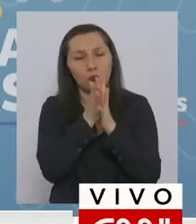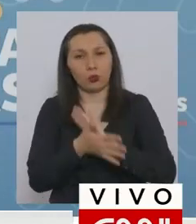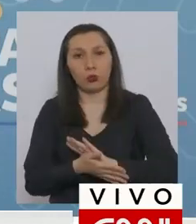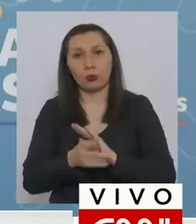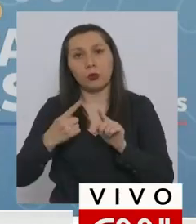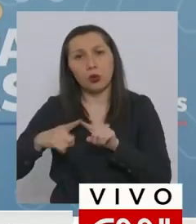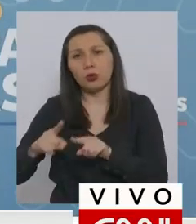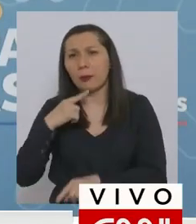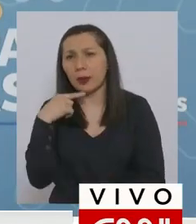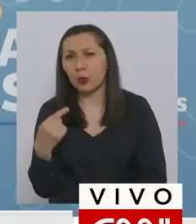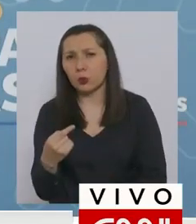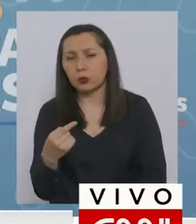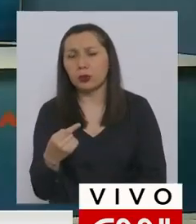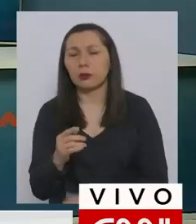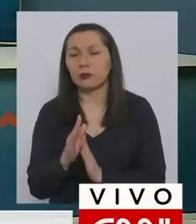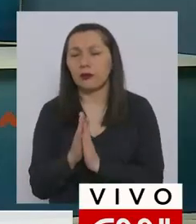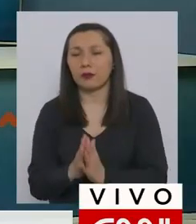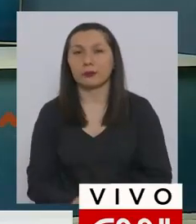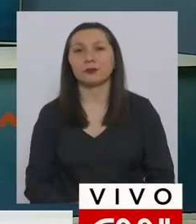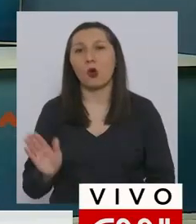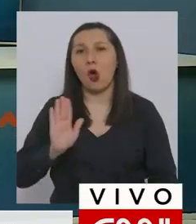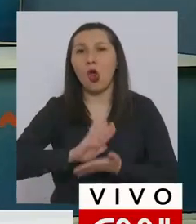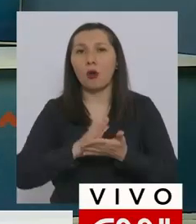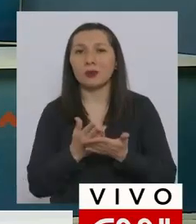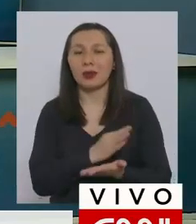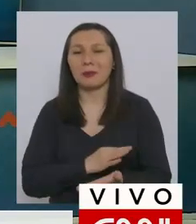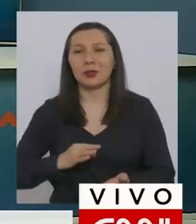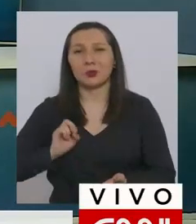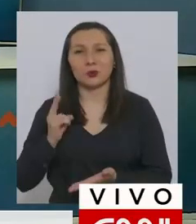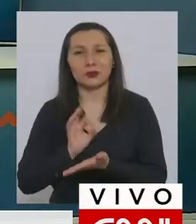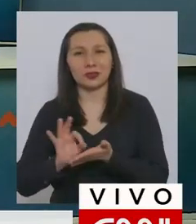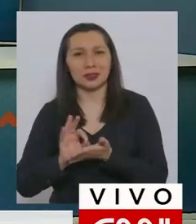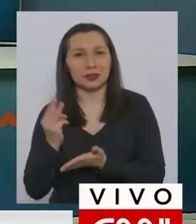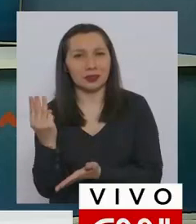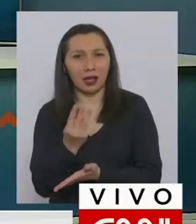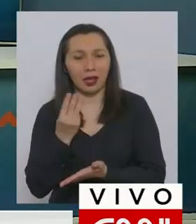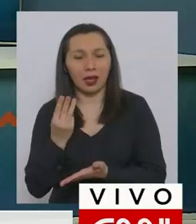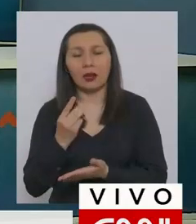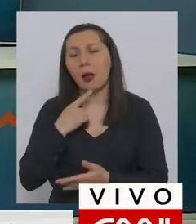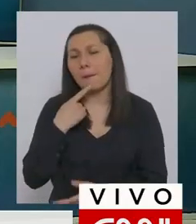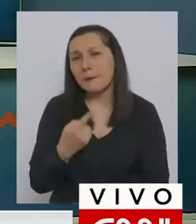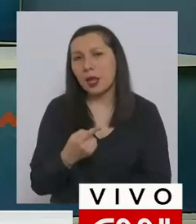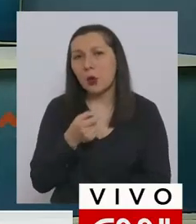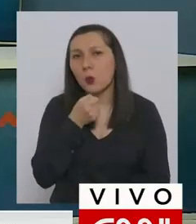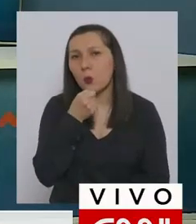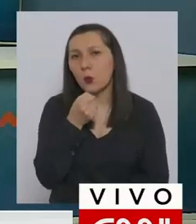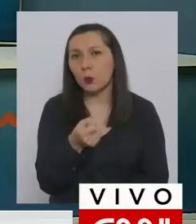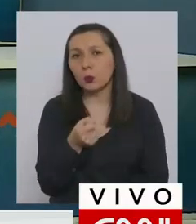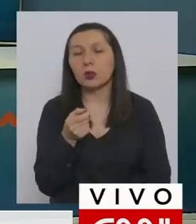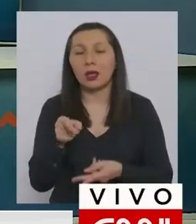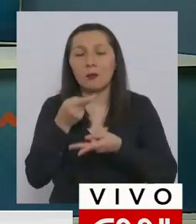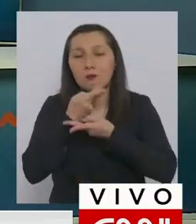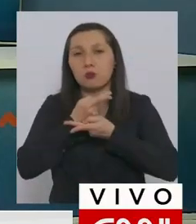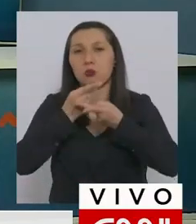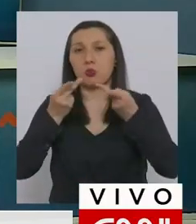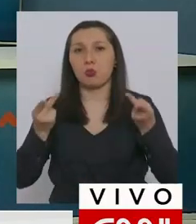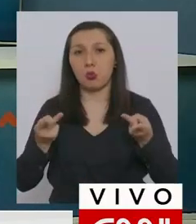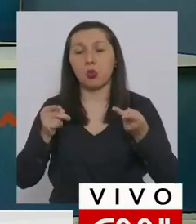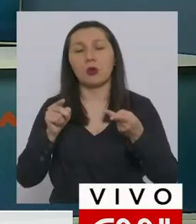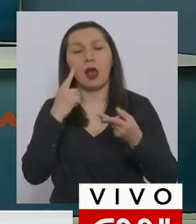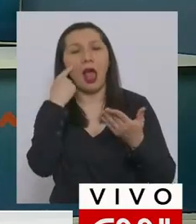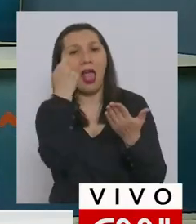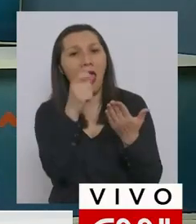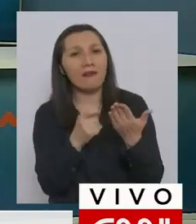es que tiene un rol muy relevante en la vacunación de los niños. Así que yo quiero decir que prontamente vamos a poder anunciar